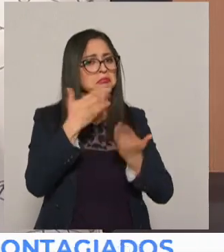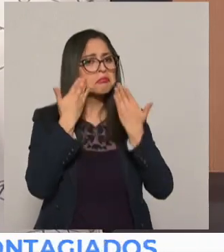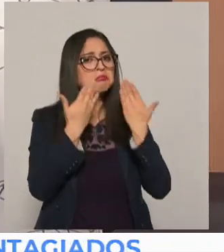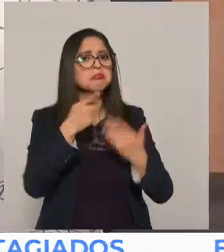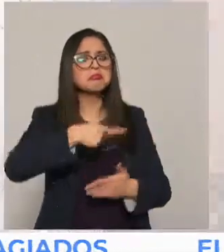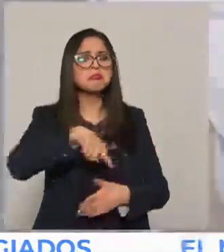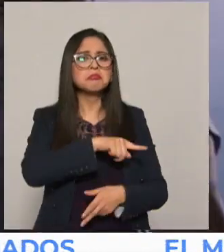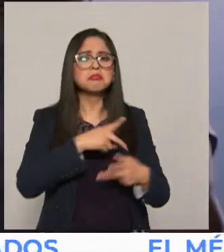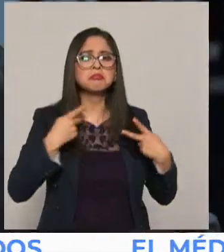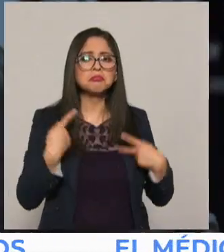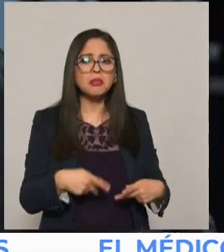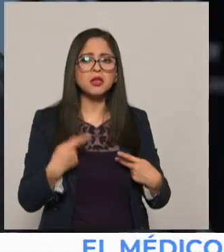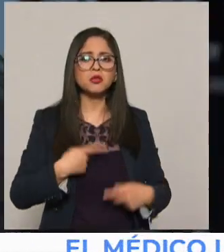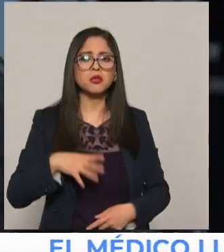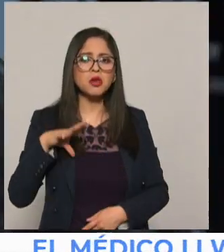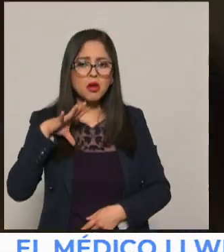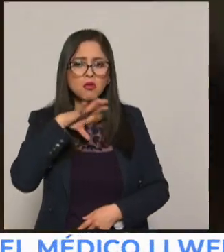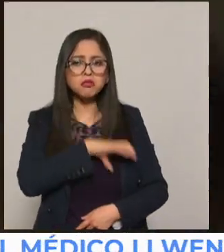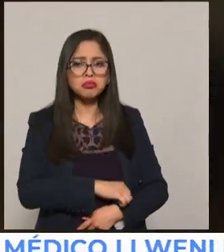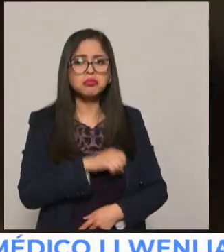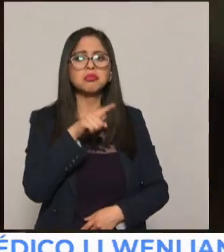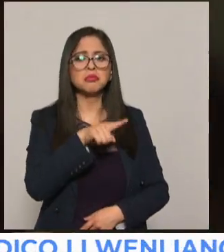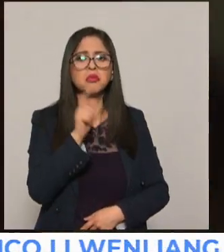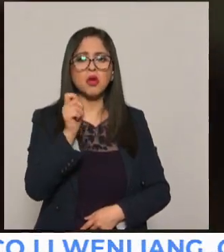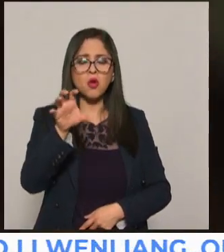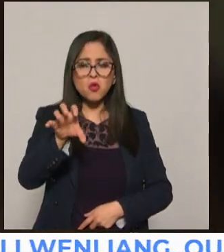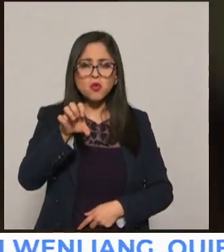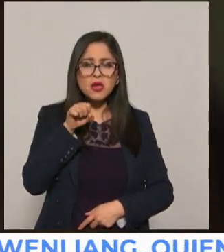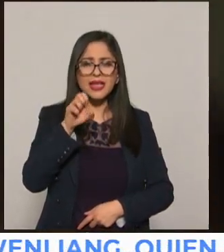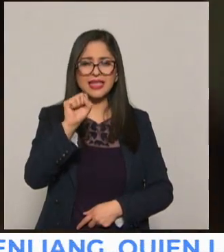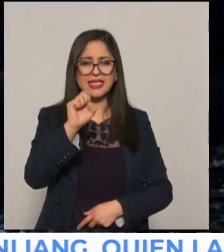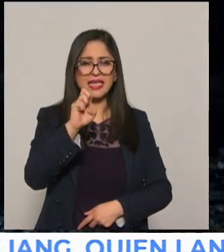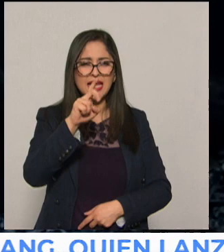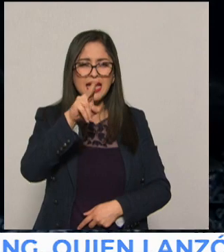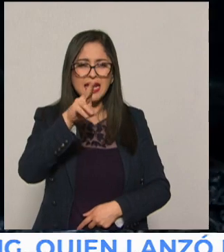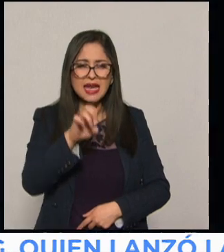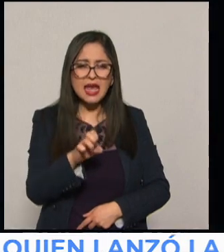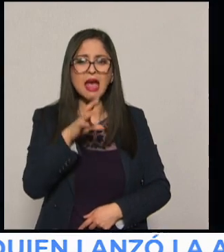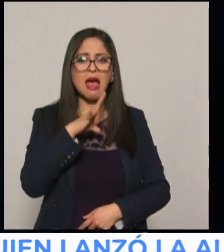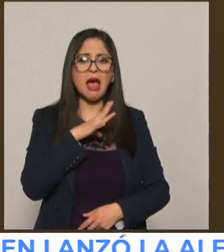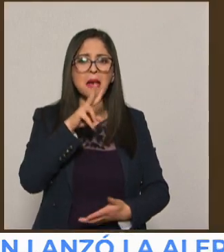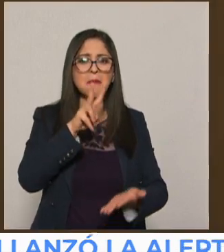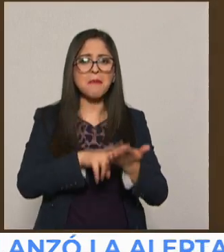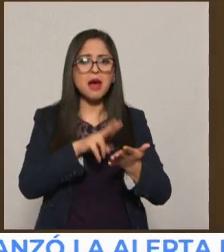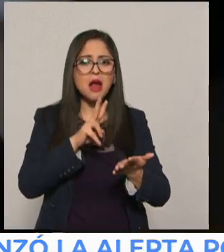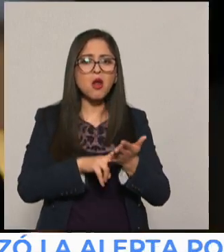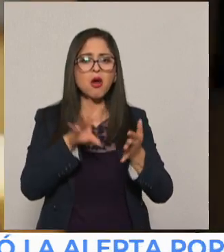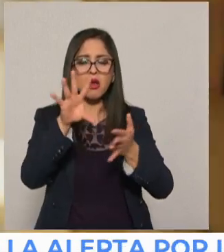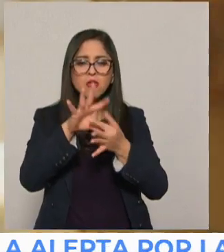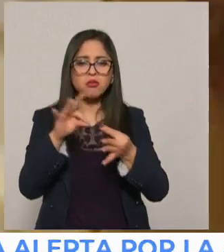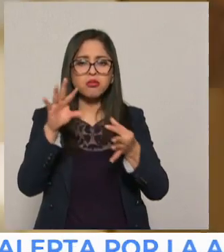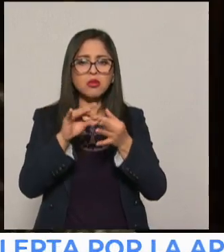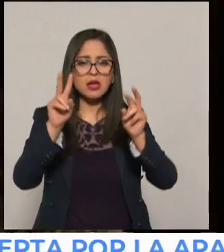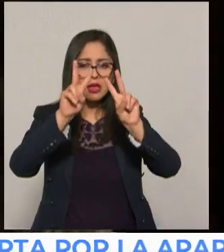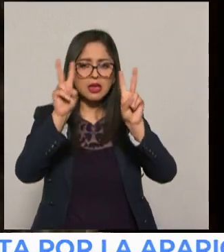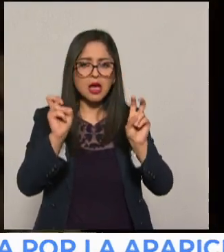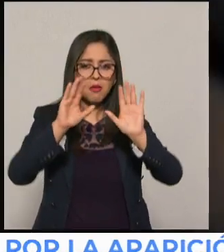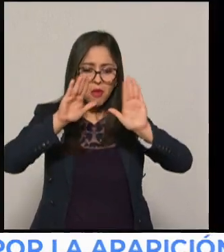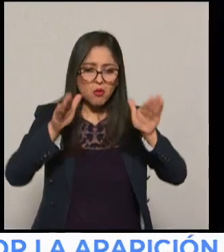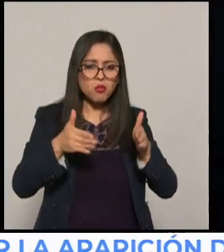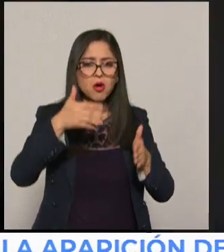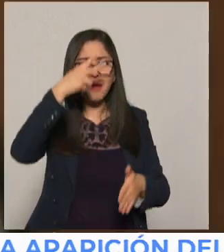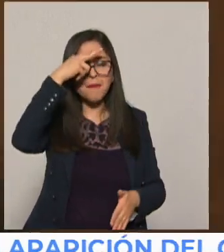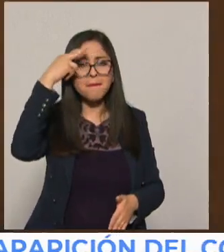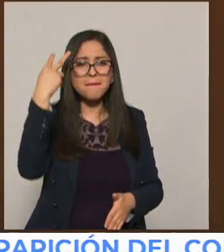muy particular del público. El público la toma como suya porque es una serie que toma valores importantes para México. Tiene que ver con